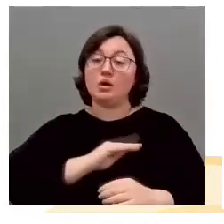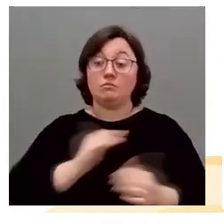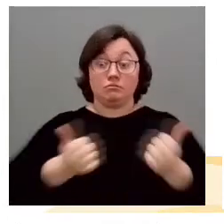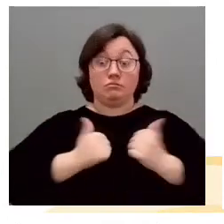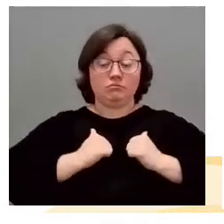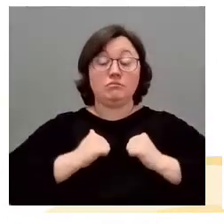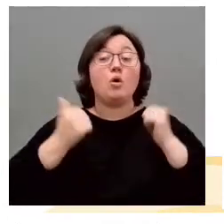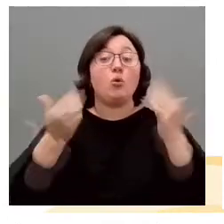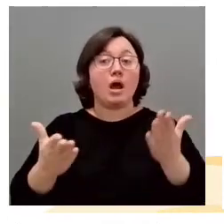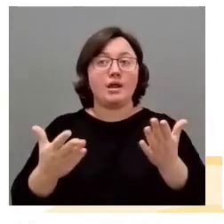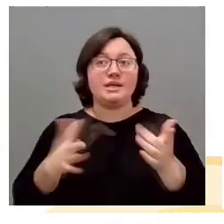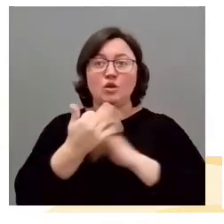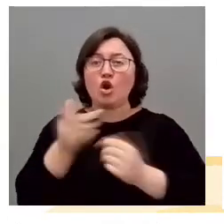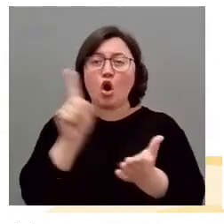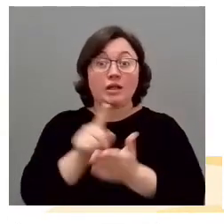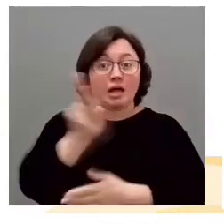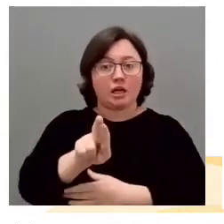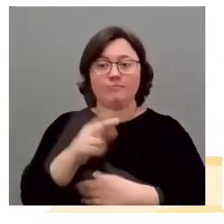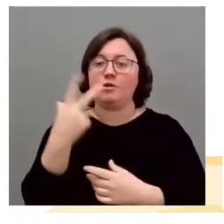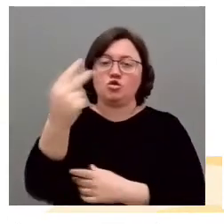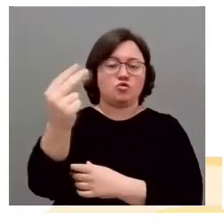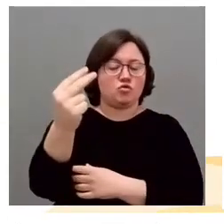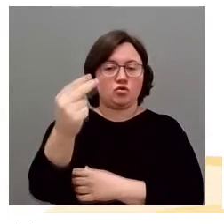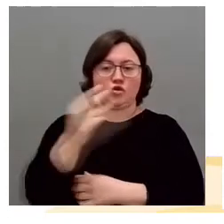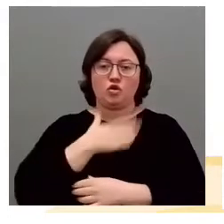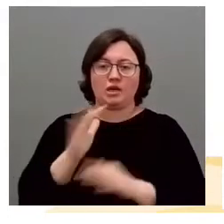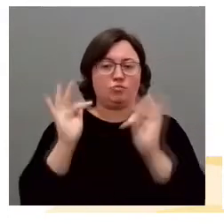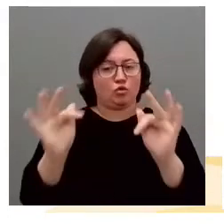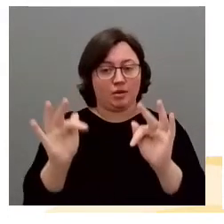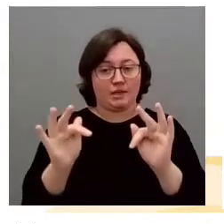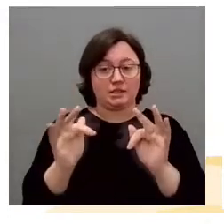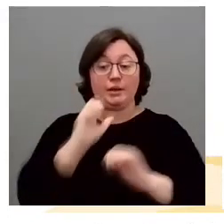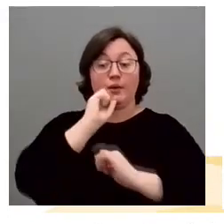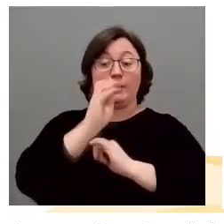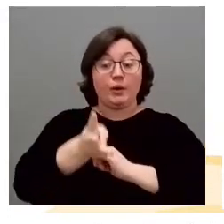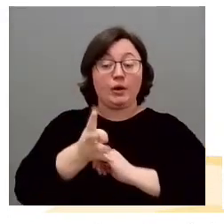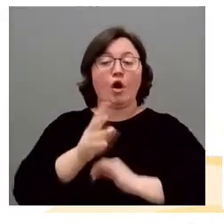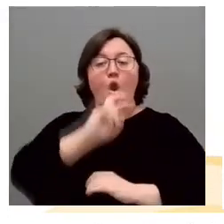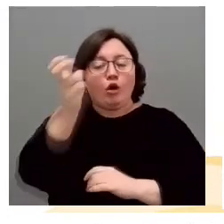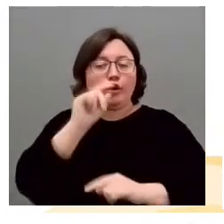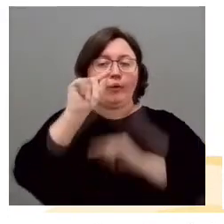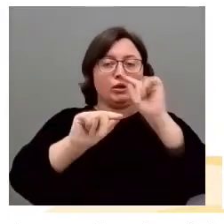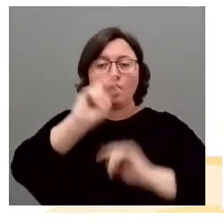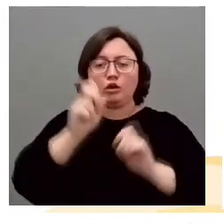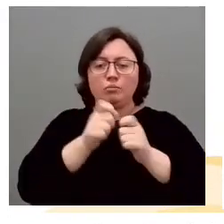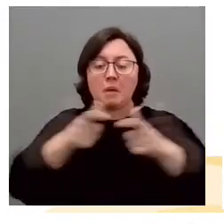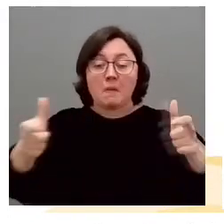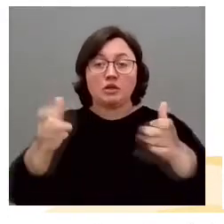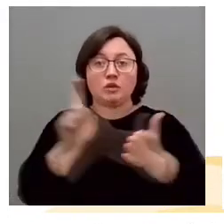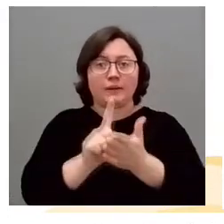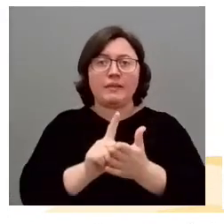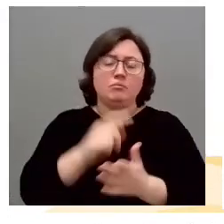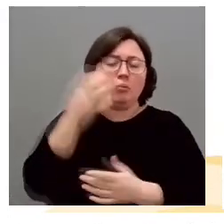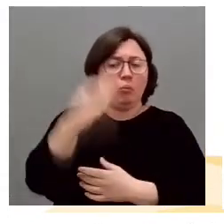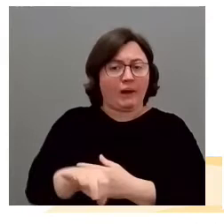que no queremos que nos vuelva a pasar algo así. Las pandemias tal vez sean inevitables, pero sí que tenemos una oportunidad enorme